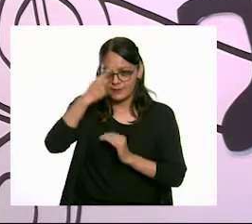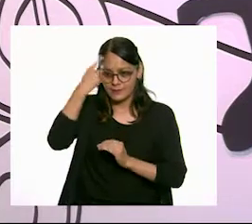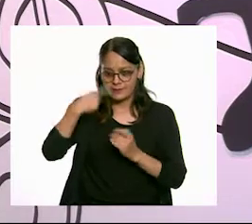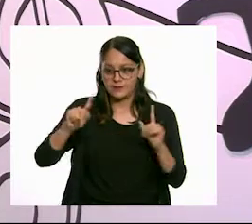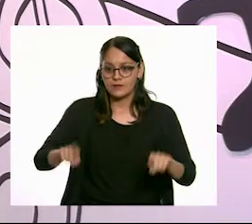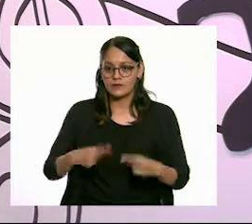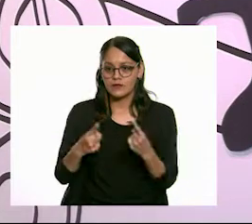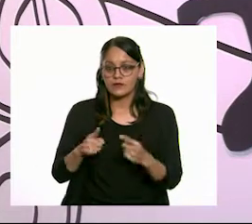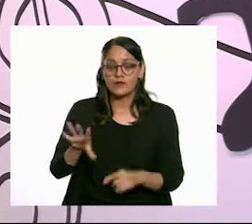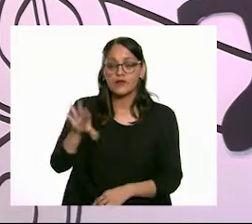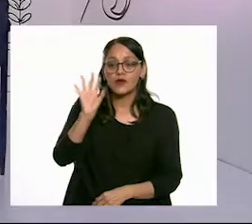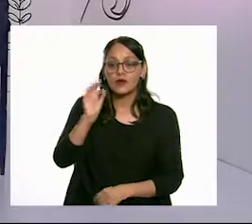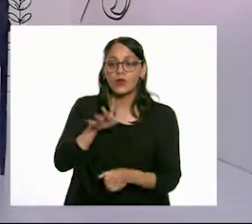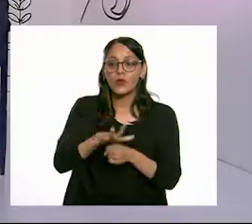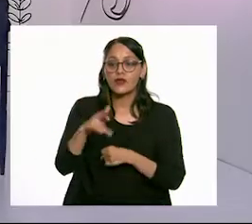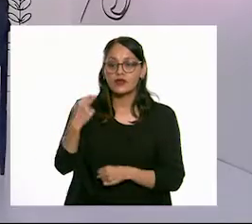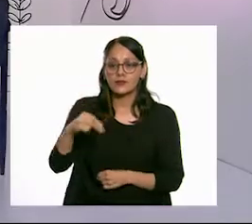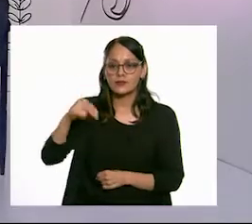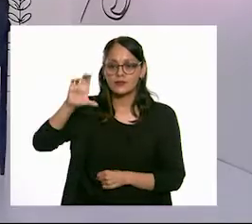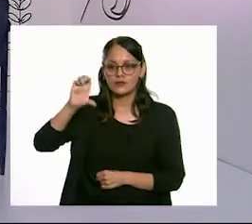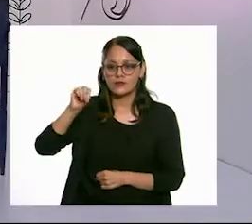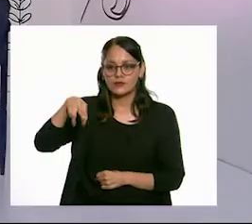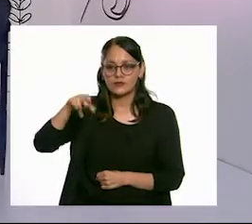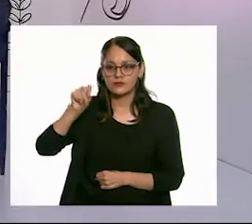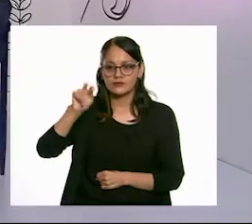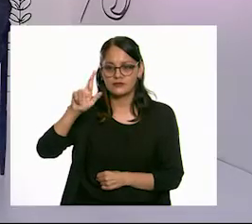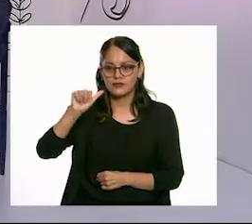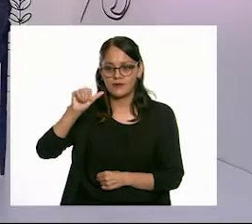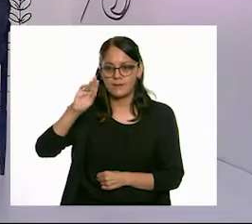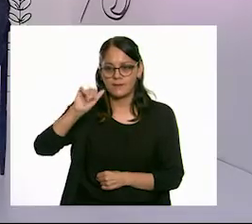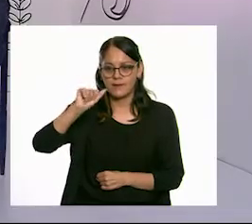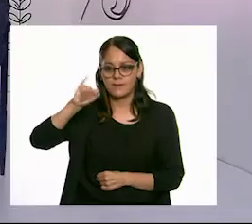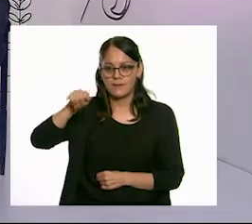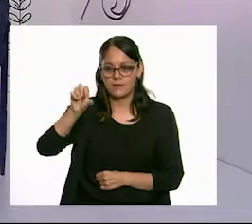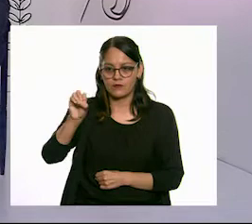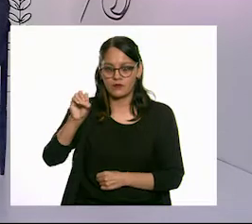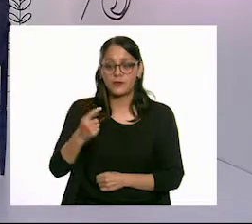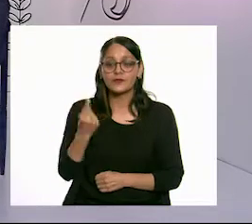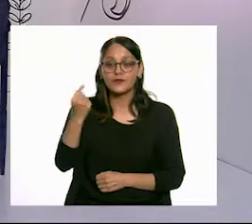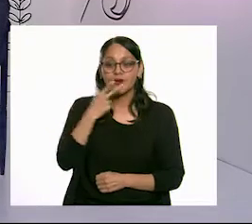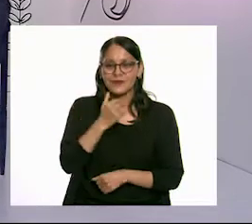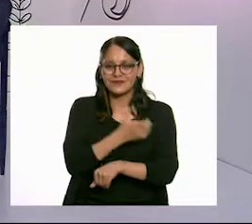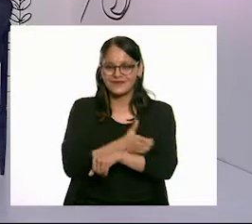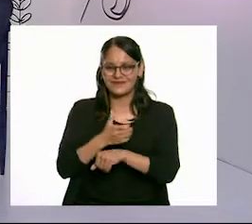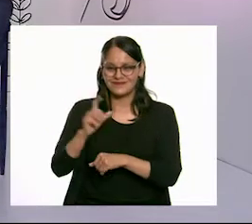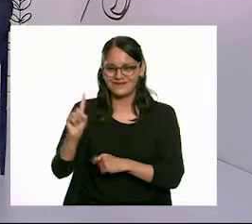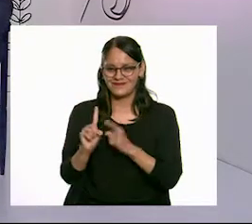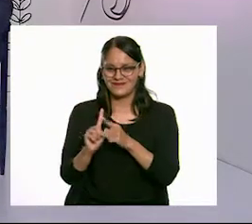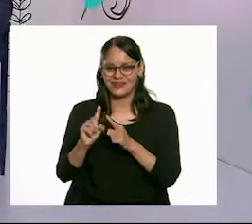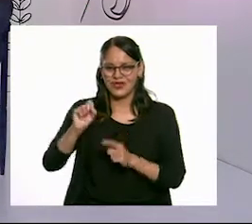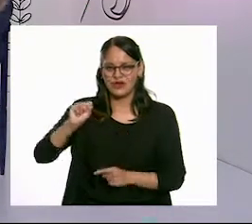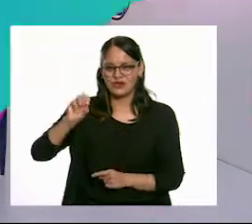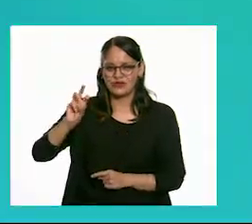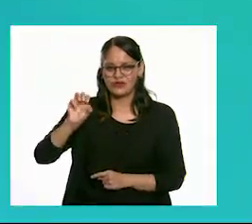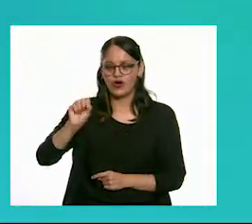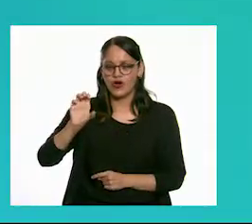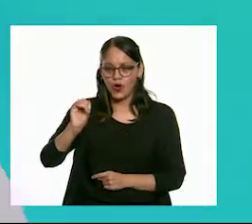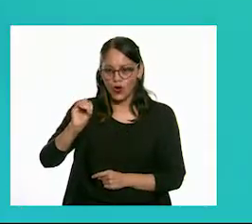nos toca el contrabajo. ¡Ay, qué padre! Y nos toca además con un compañero, con Osvaldo. Adelante,